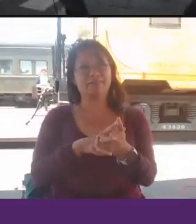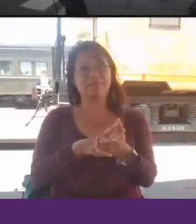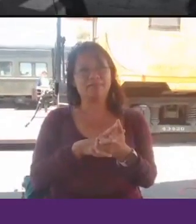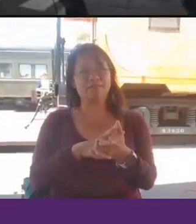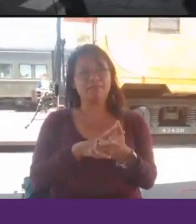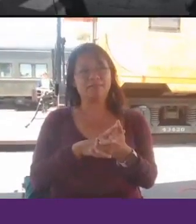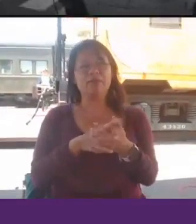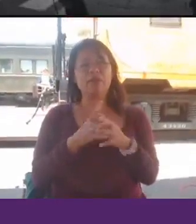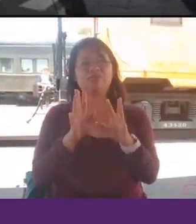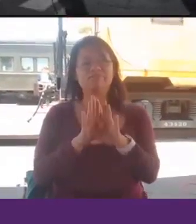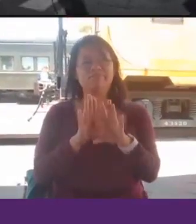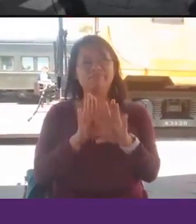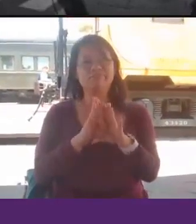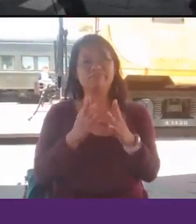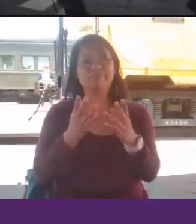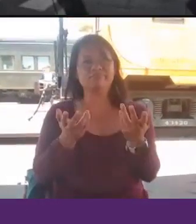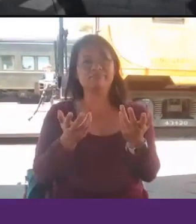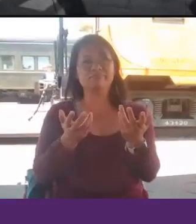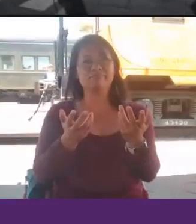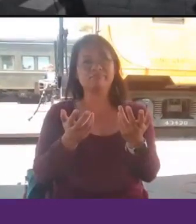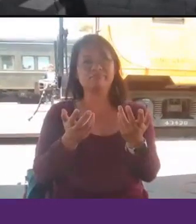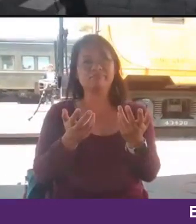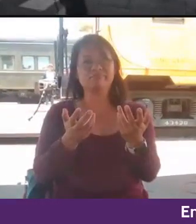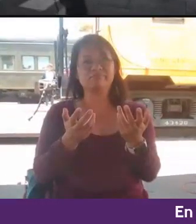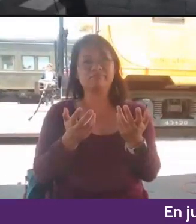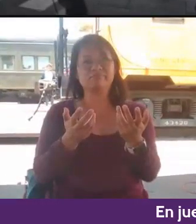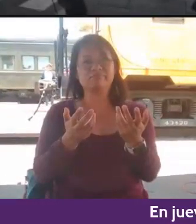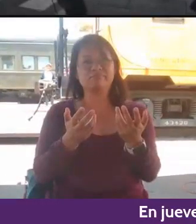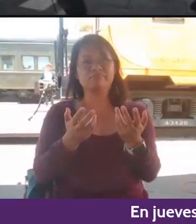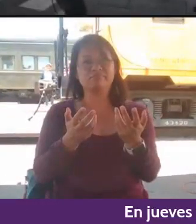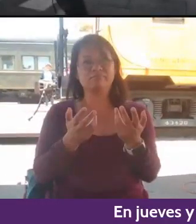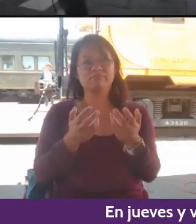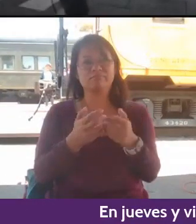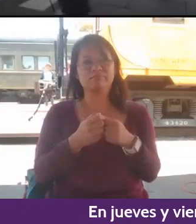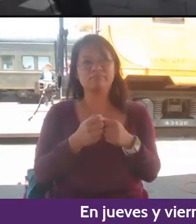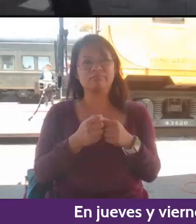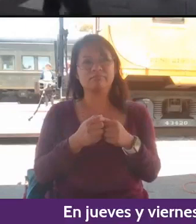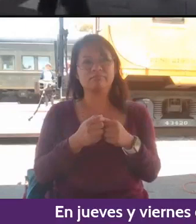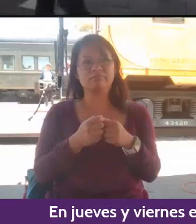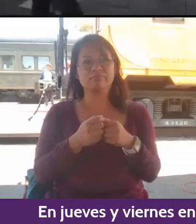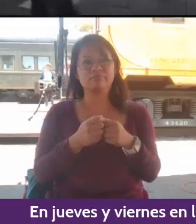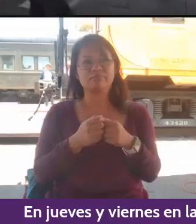La forma de, bueno, así como para los, las riquezas y los